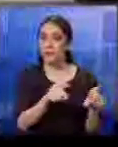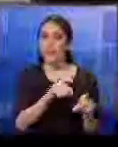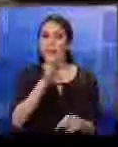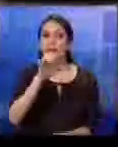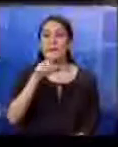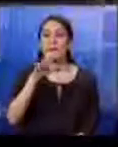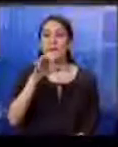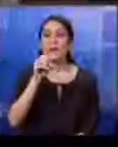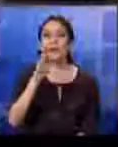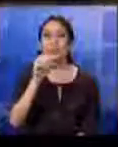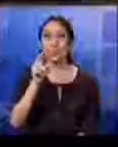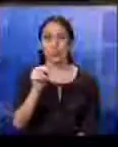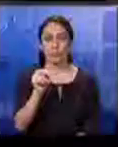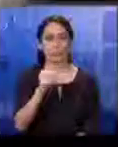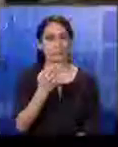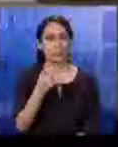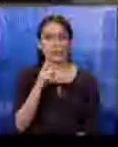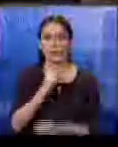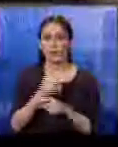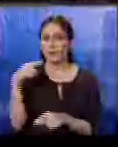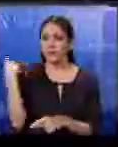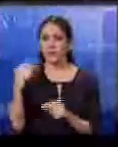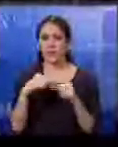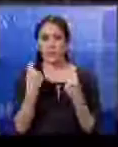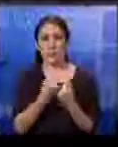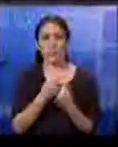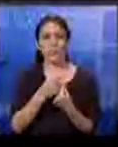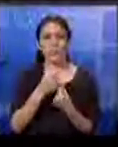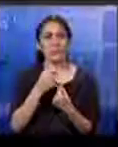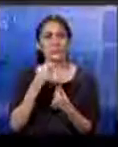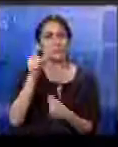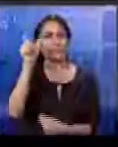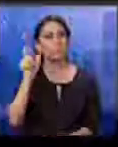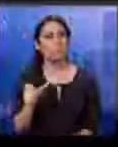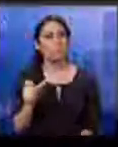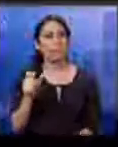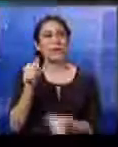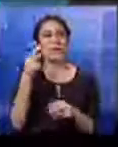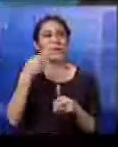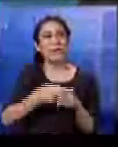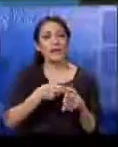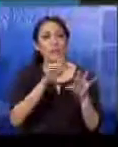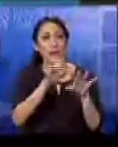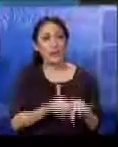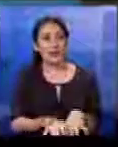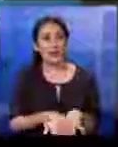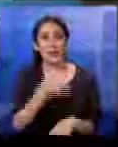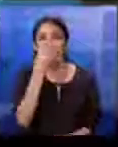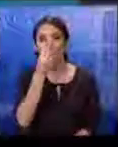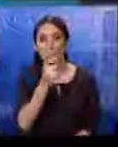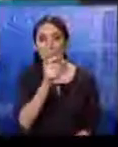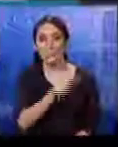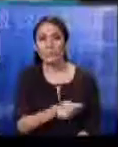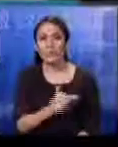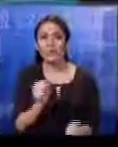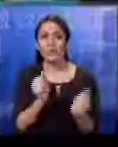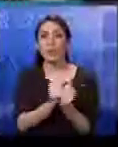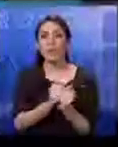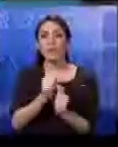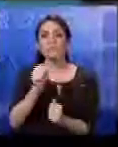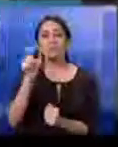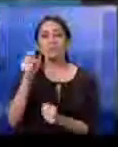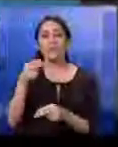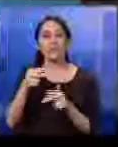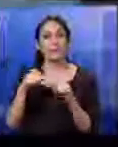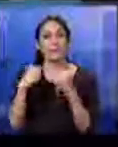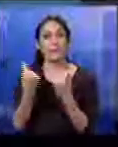dijo que por eso militantes se creó entre ellos fausto albán gallo ex secretario personal de los gutiérrez y marco benavides ex